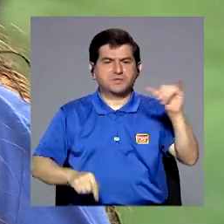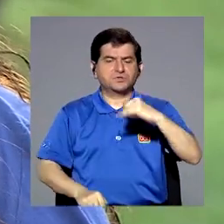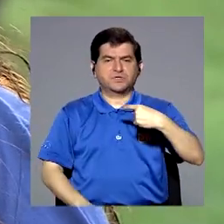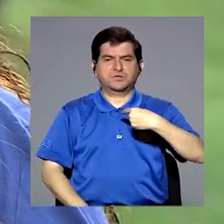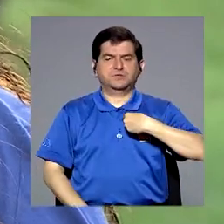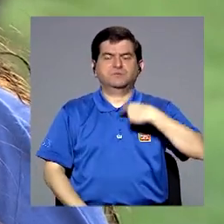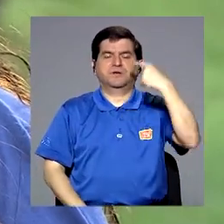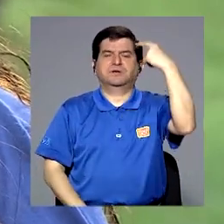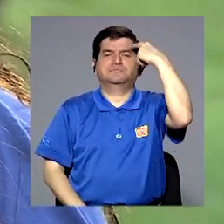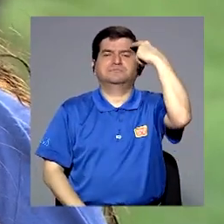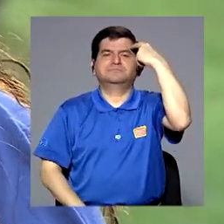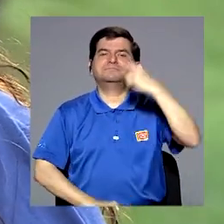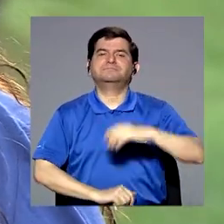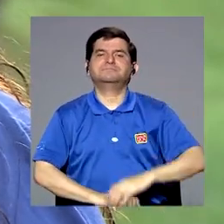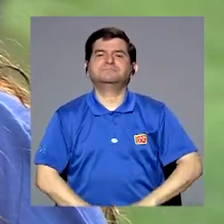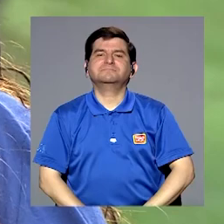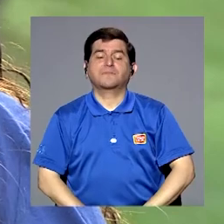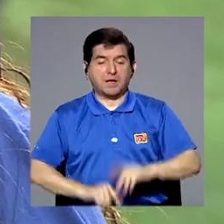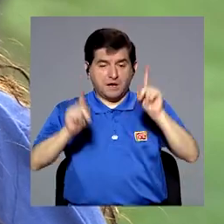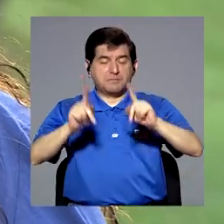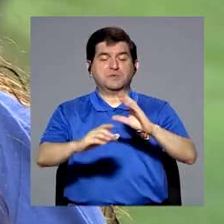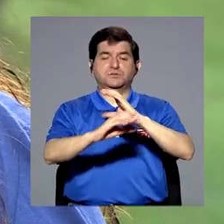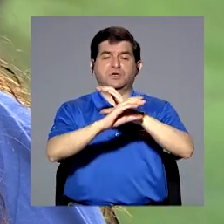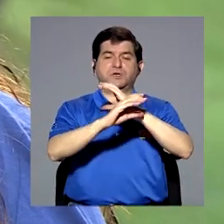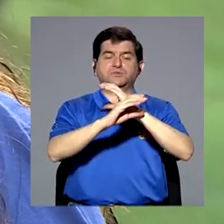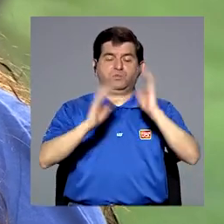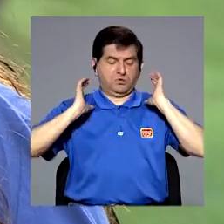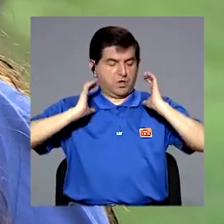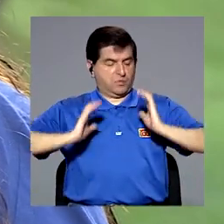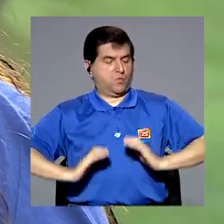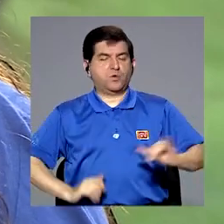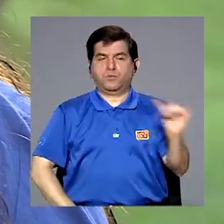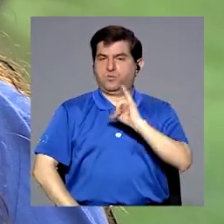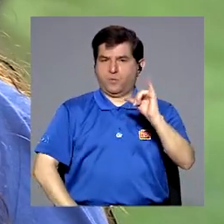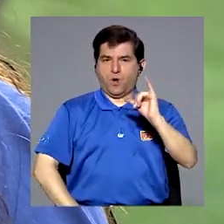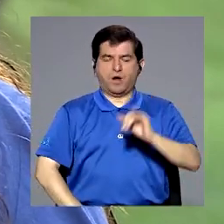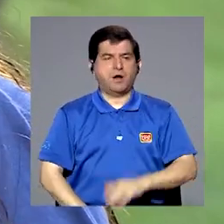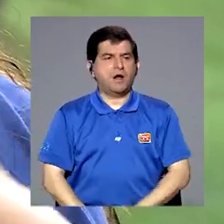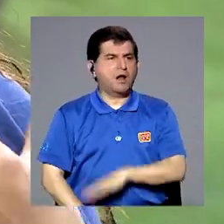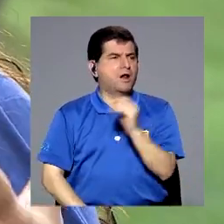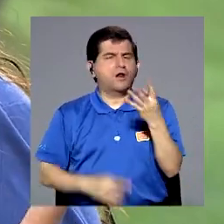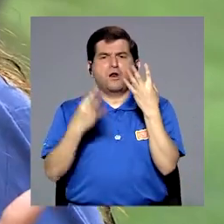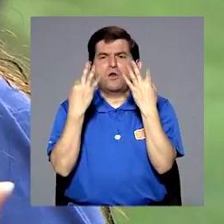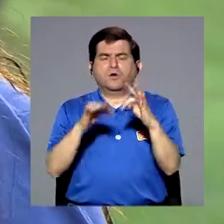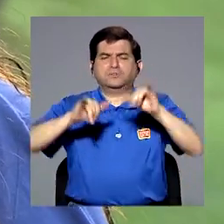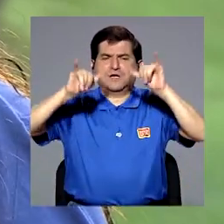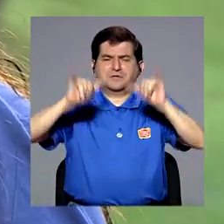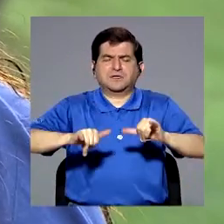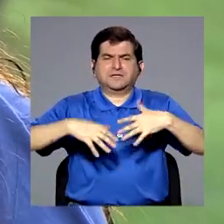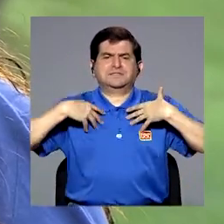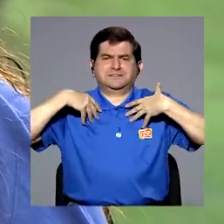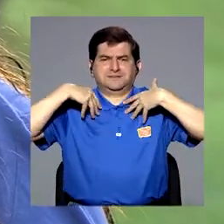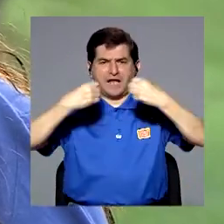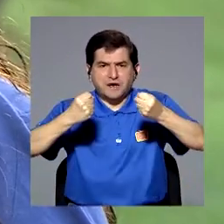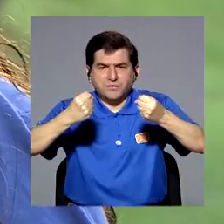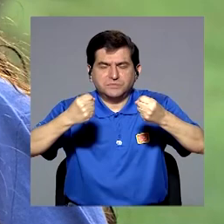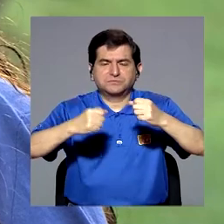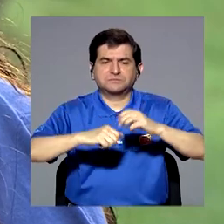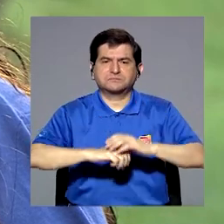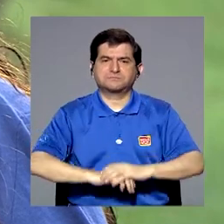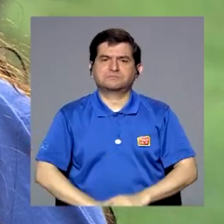piensen igual que yo. Entonces, personas que cuiden su cuerpo, que traten de mantenerse sanos, y